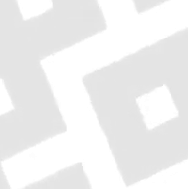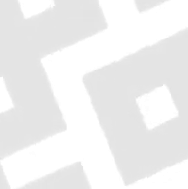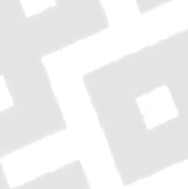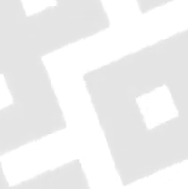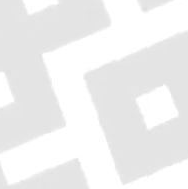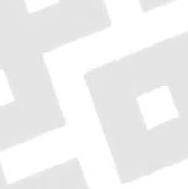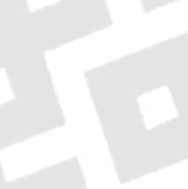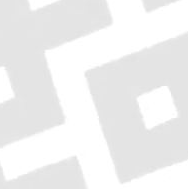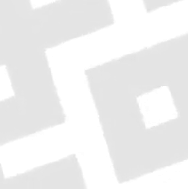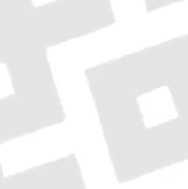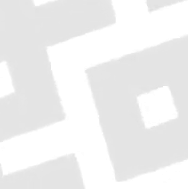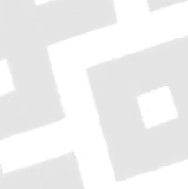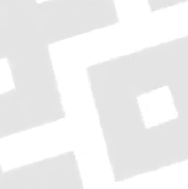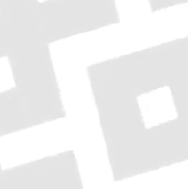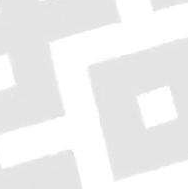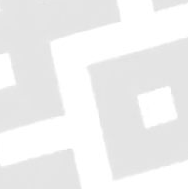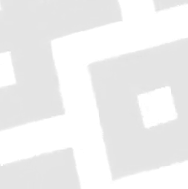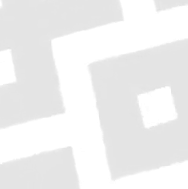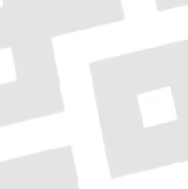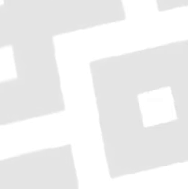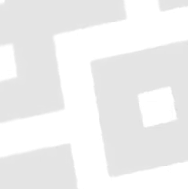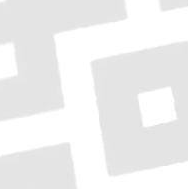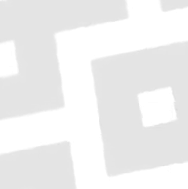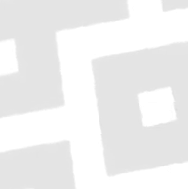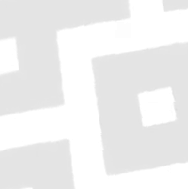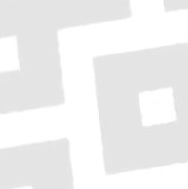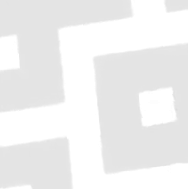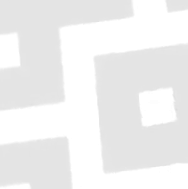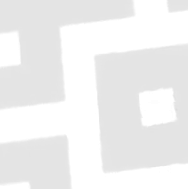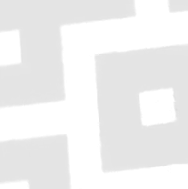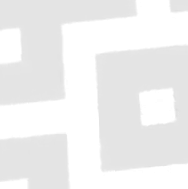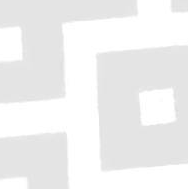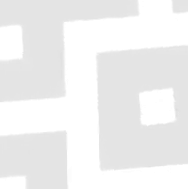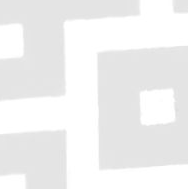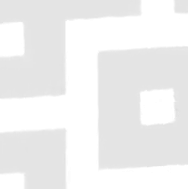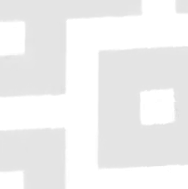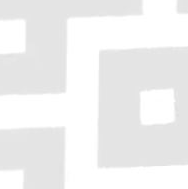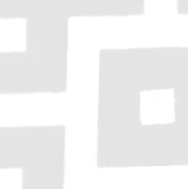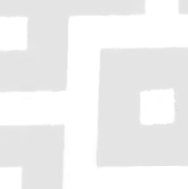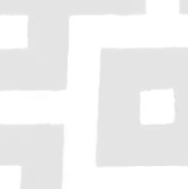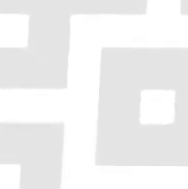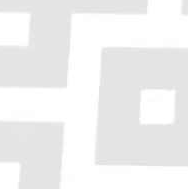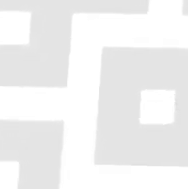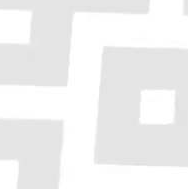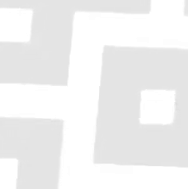estrategia estatal contra el coronavirus actualización en veracruz